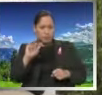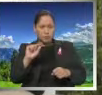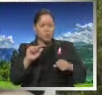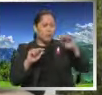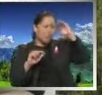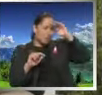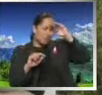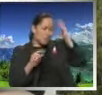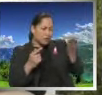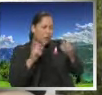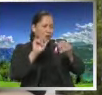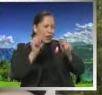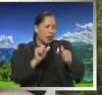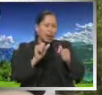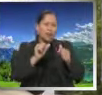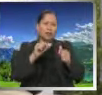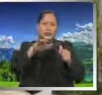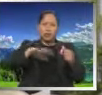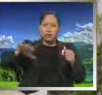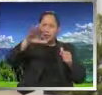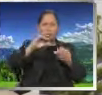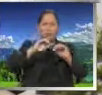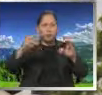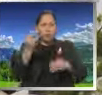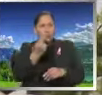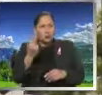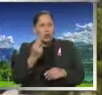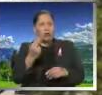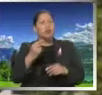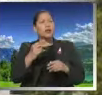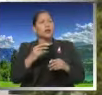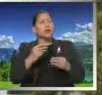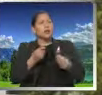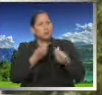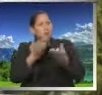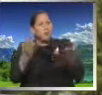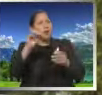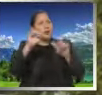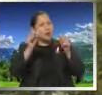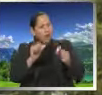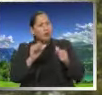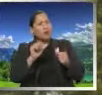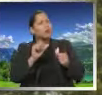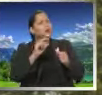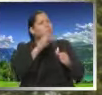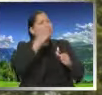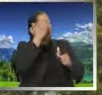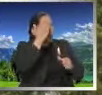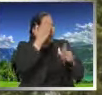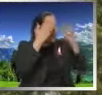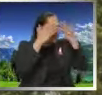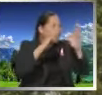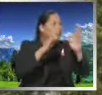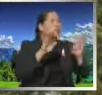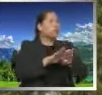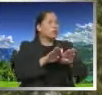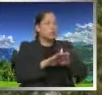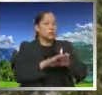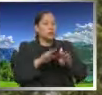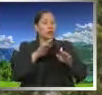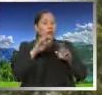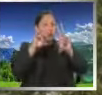papel que debe tener el arte en la sociedad, cómo se debe consumir el arte, pero consumir no desde el plano